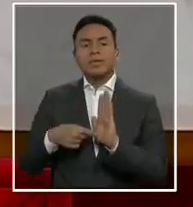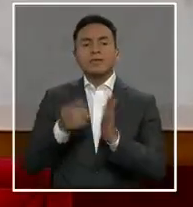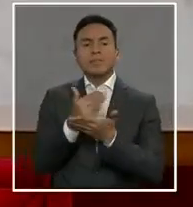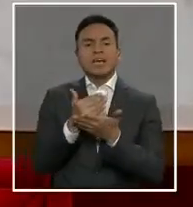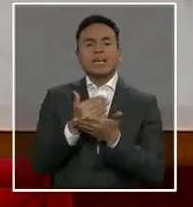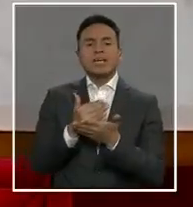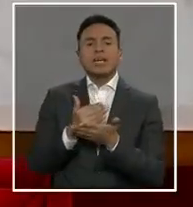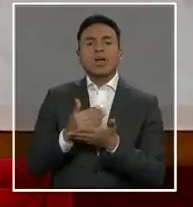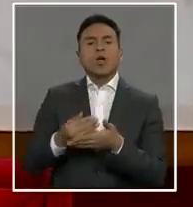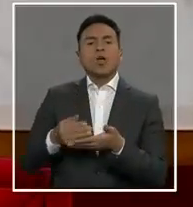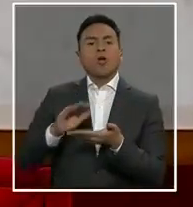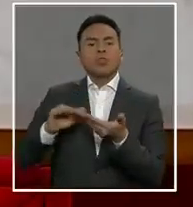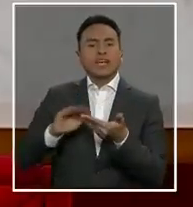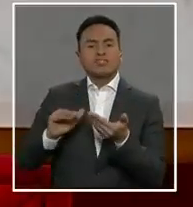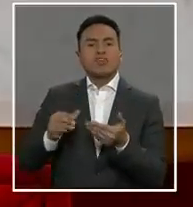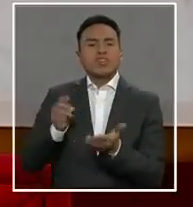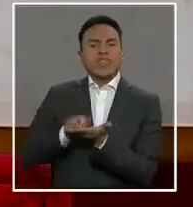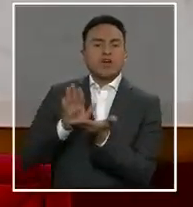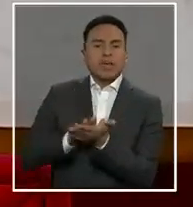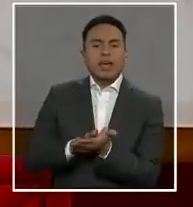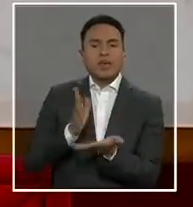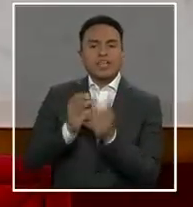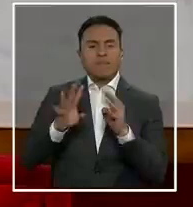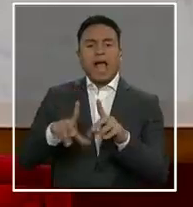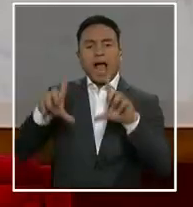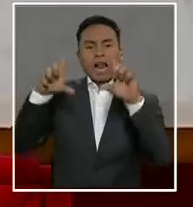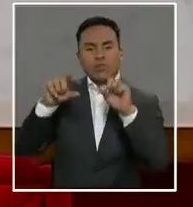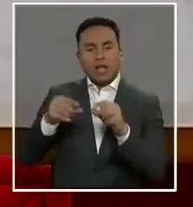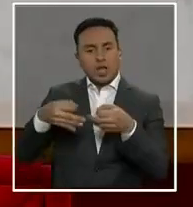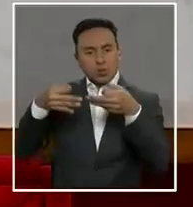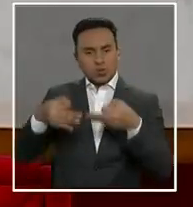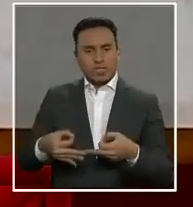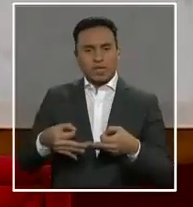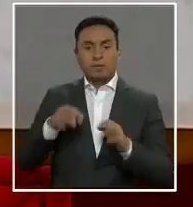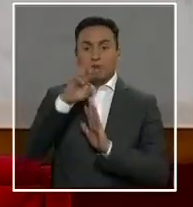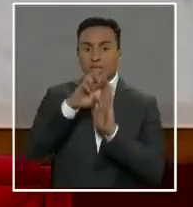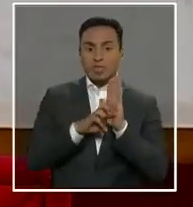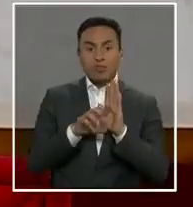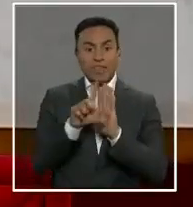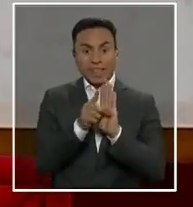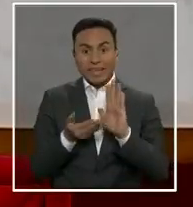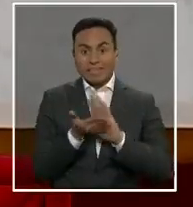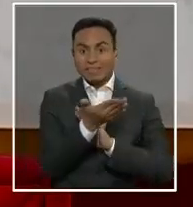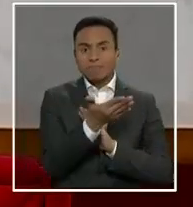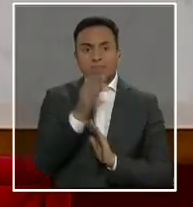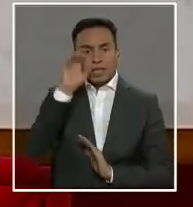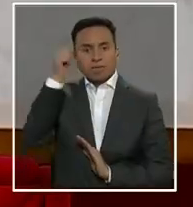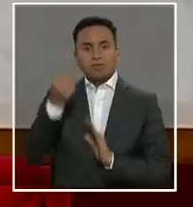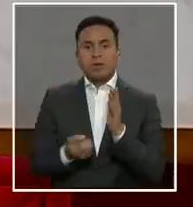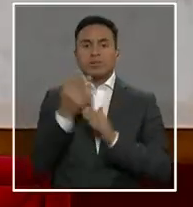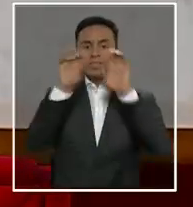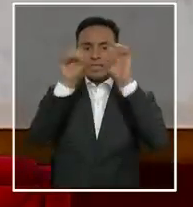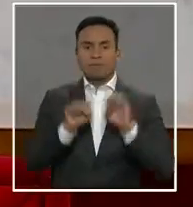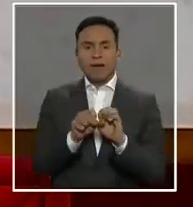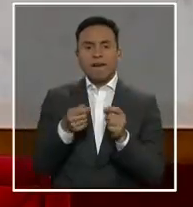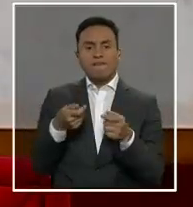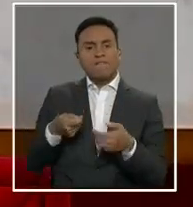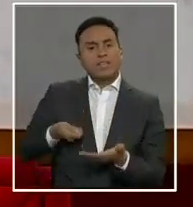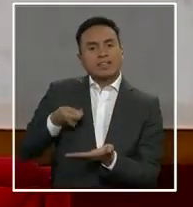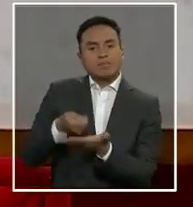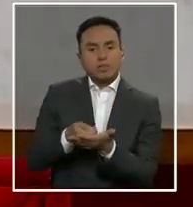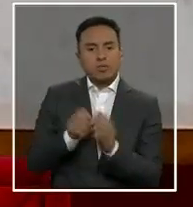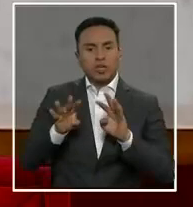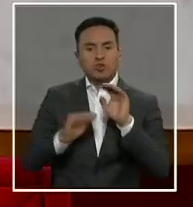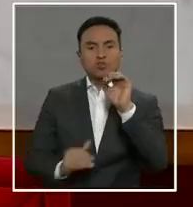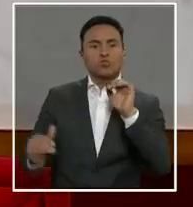condonación de la deuda educativa de manera gradual injusta y en este mismo proyecto de ley crearemos un nuevo sistema de financiamiento para la educación